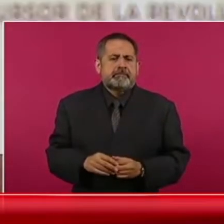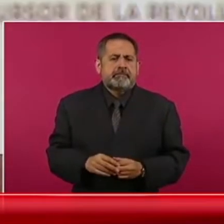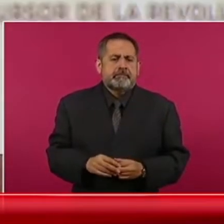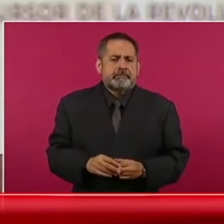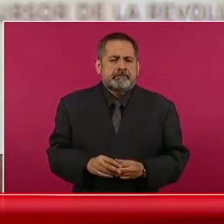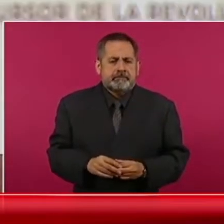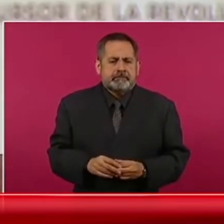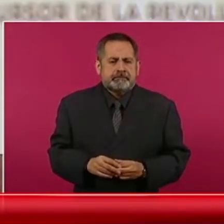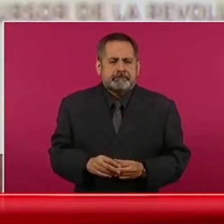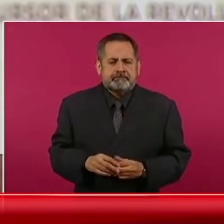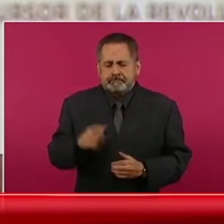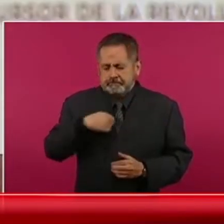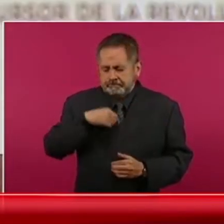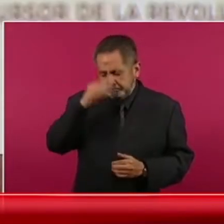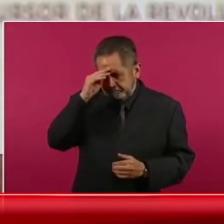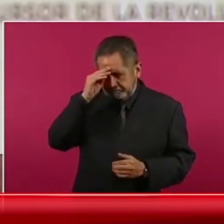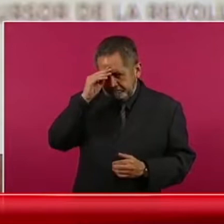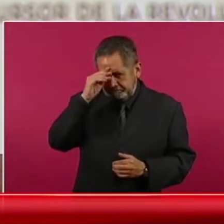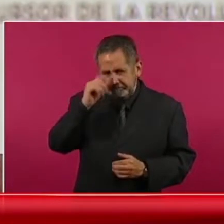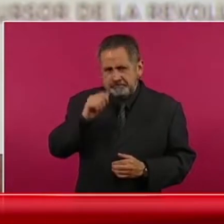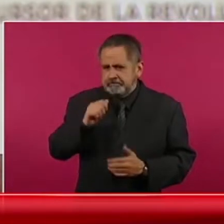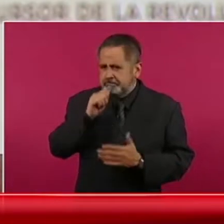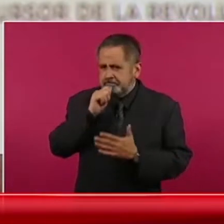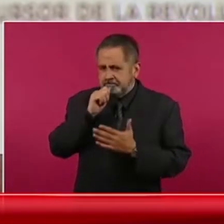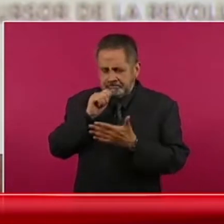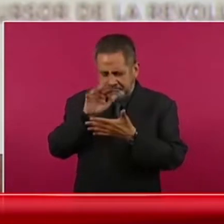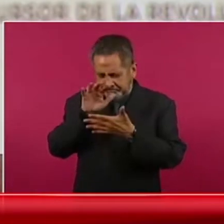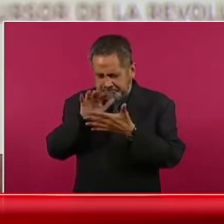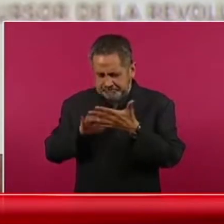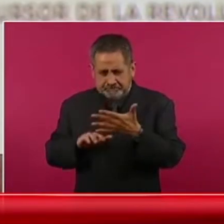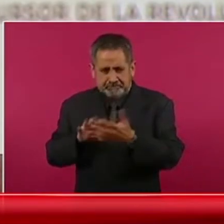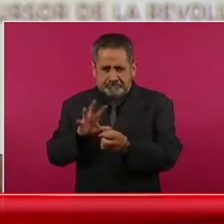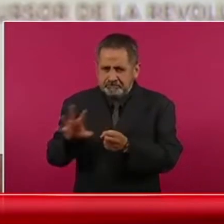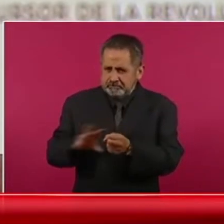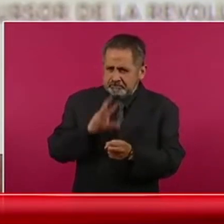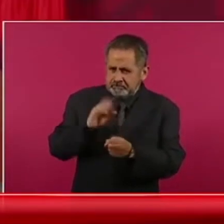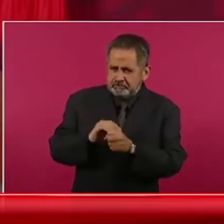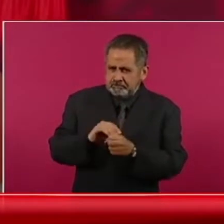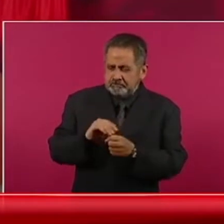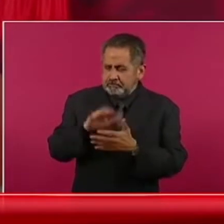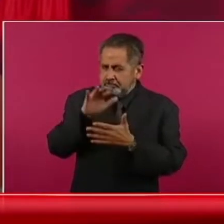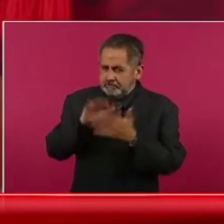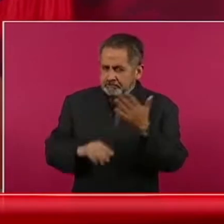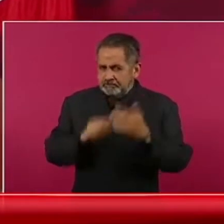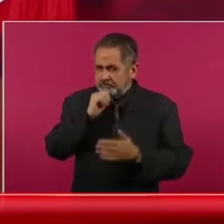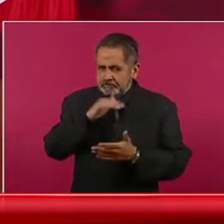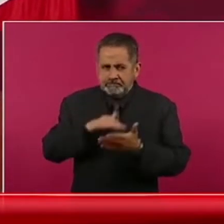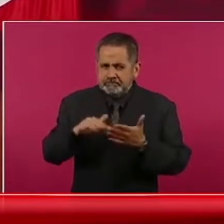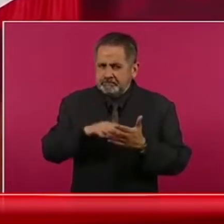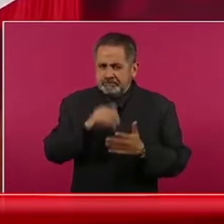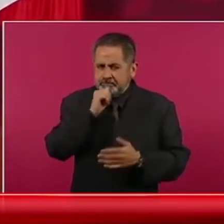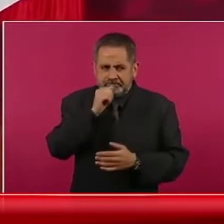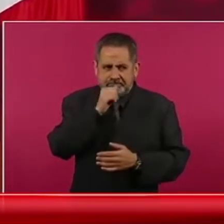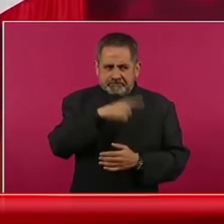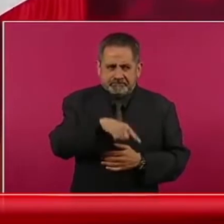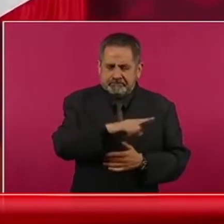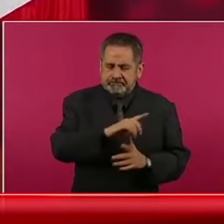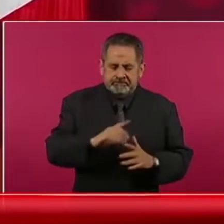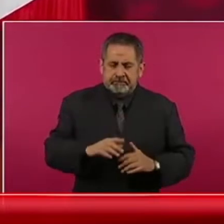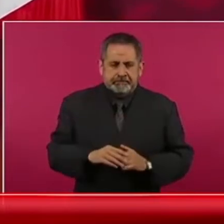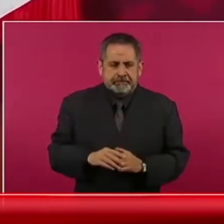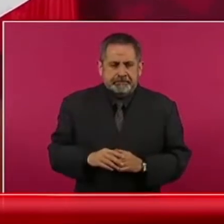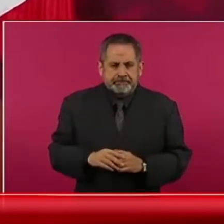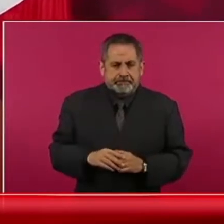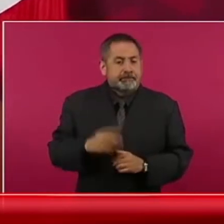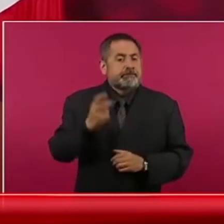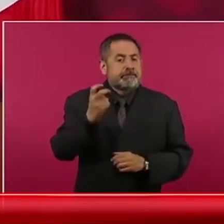que todavía no se ha leído el informe, que incluso por